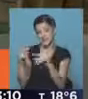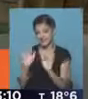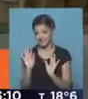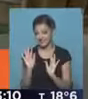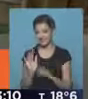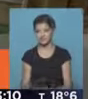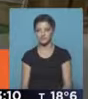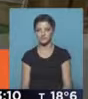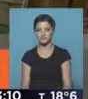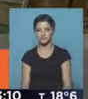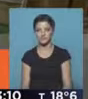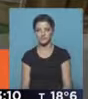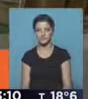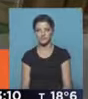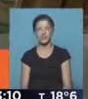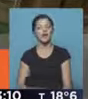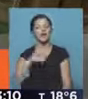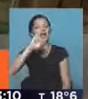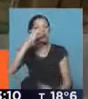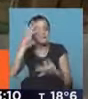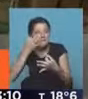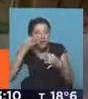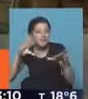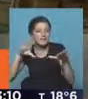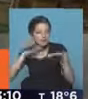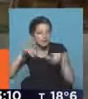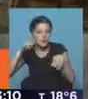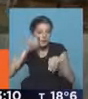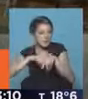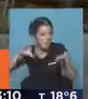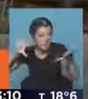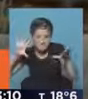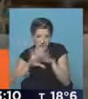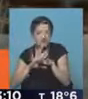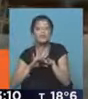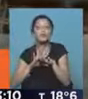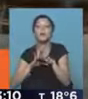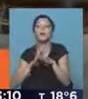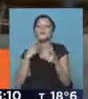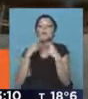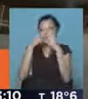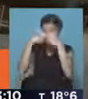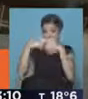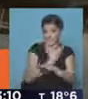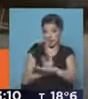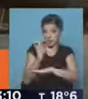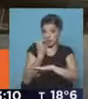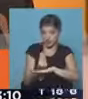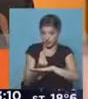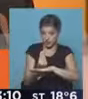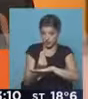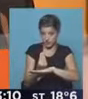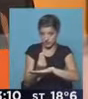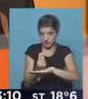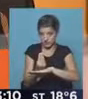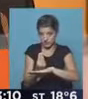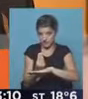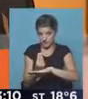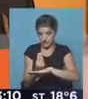momento para convocar un plebiscito son los primeros días de gobierno, meses de gobierno, porque uno viene con el viento de cola y el capital